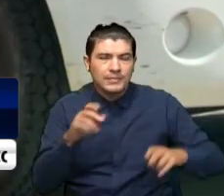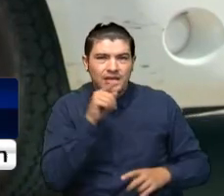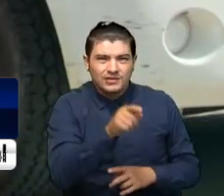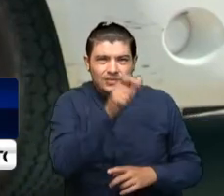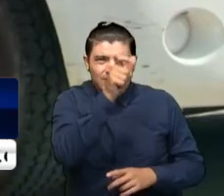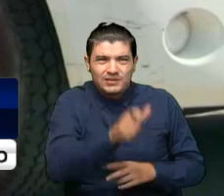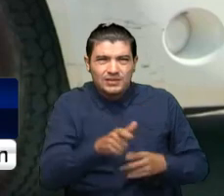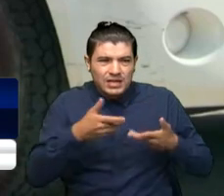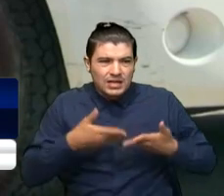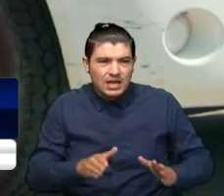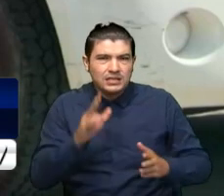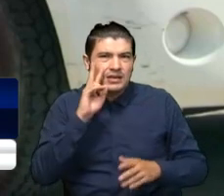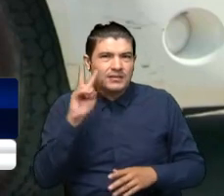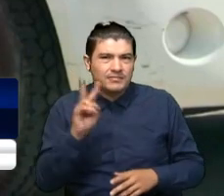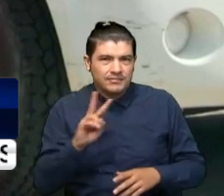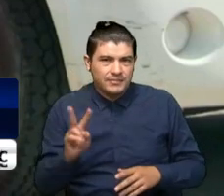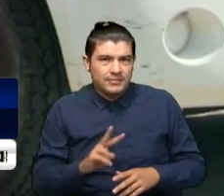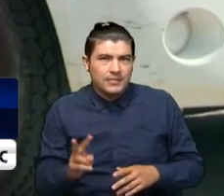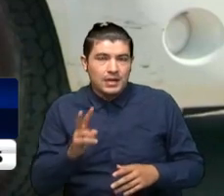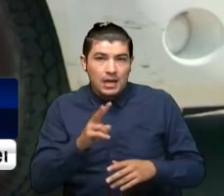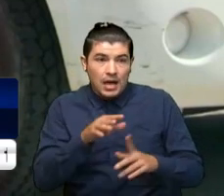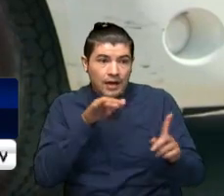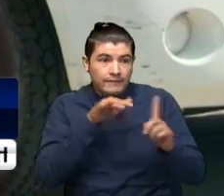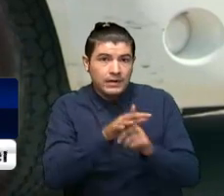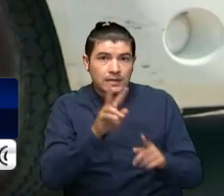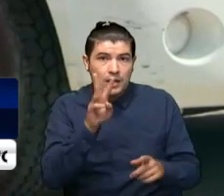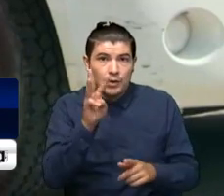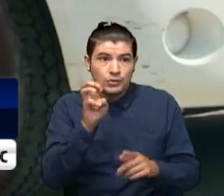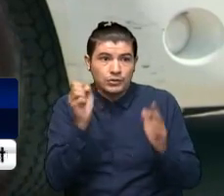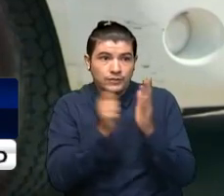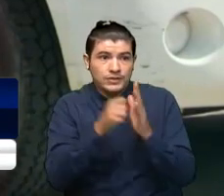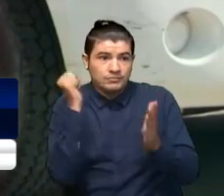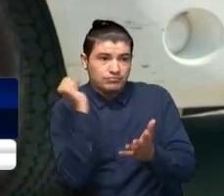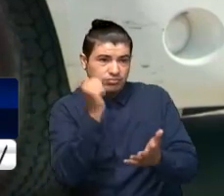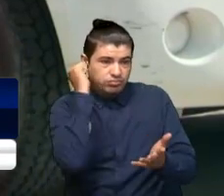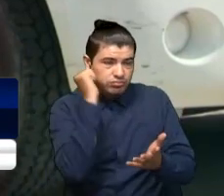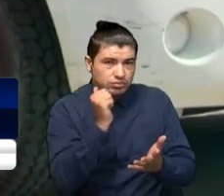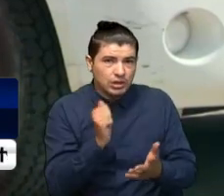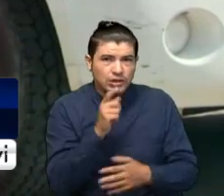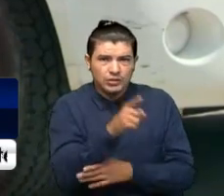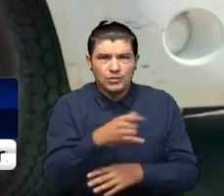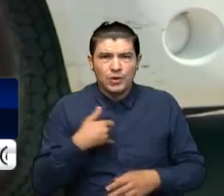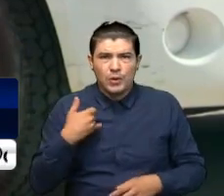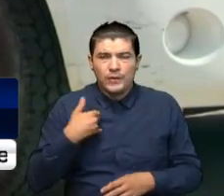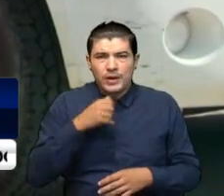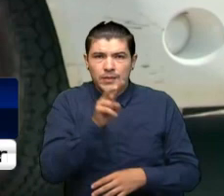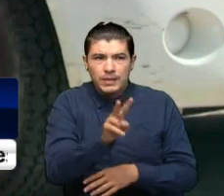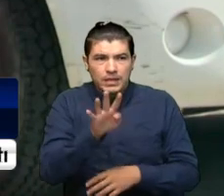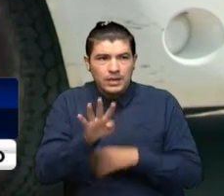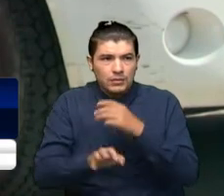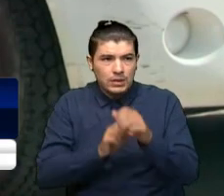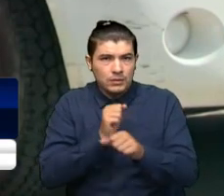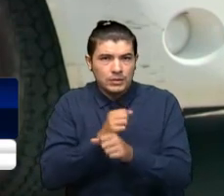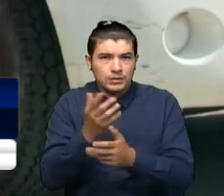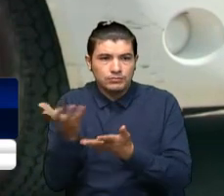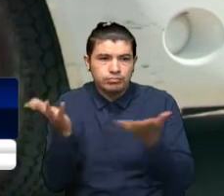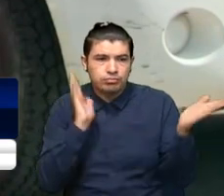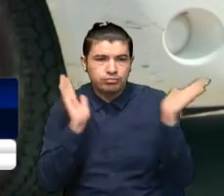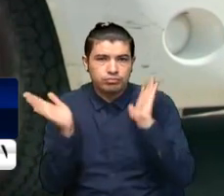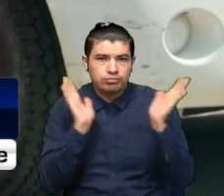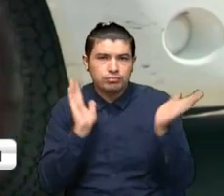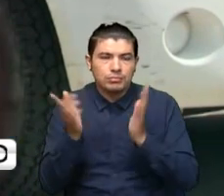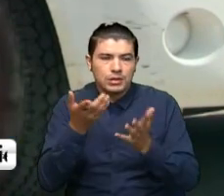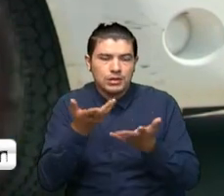ciudadanía venezolana, que hirió de 8 puñaladas a un joven de 24 años de edad que departía en una cancha de